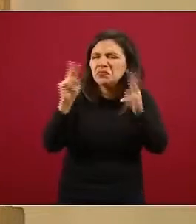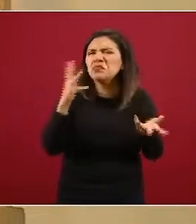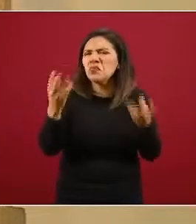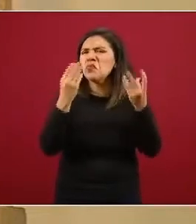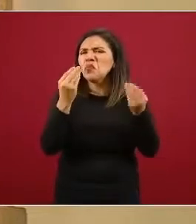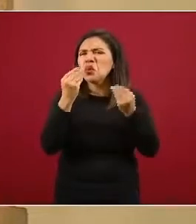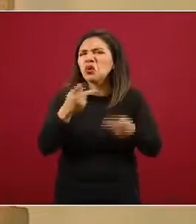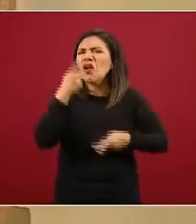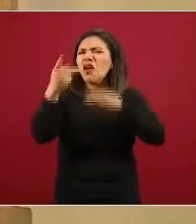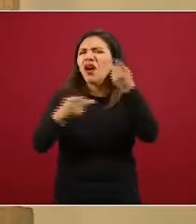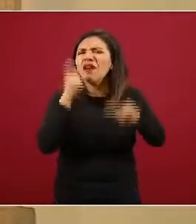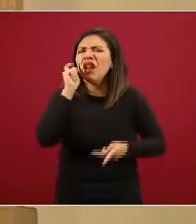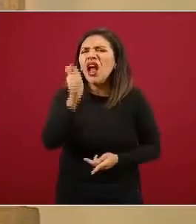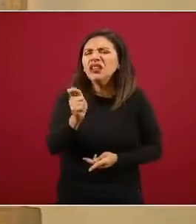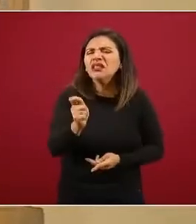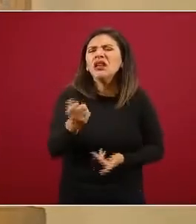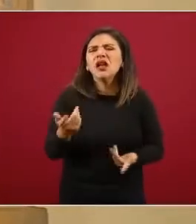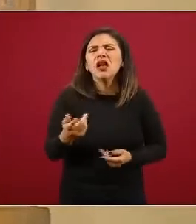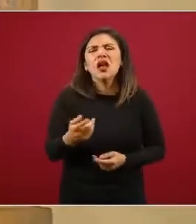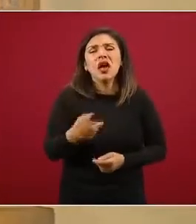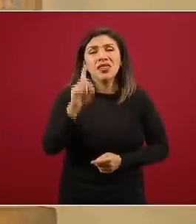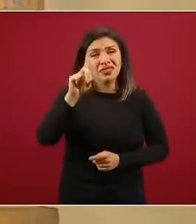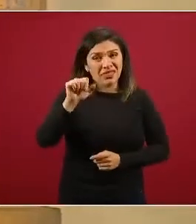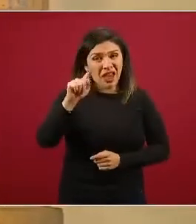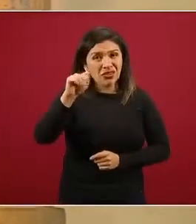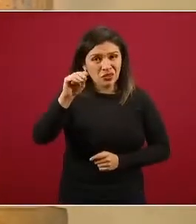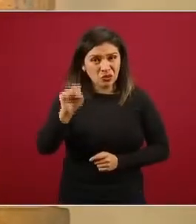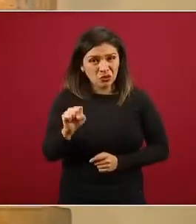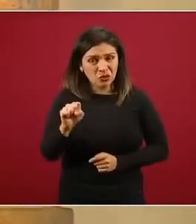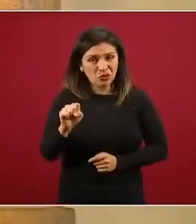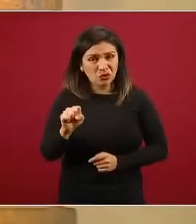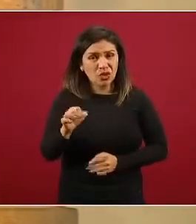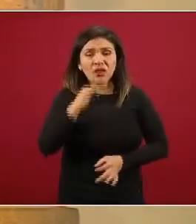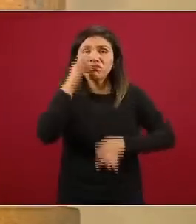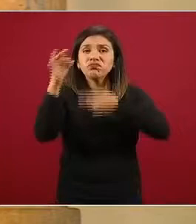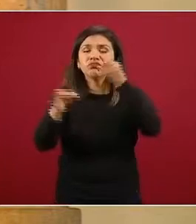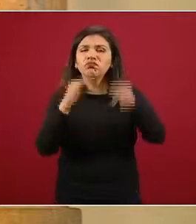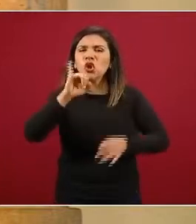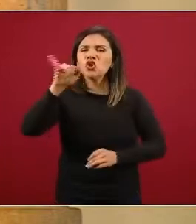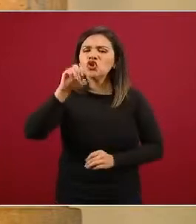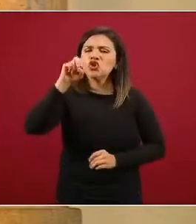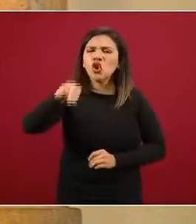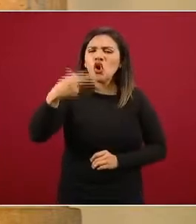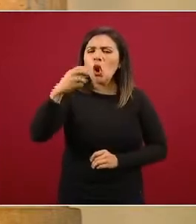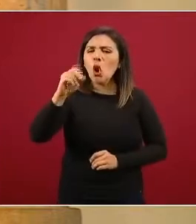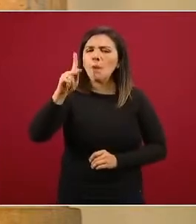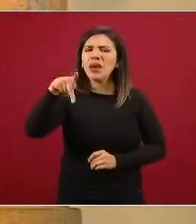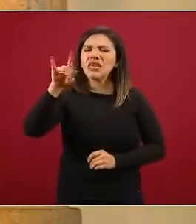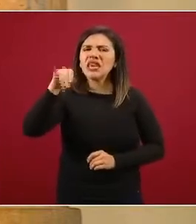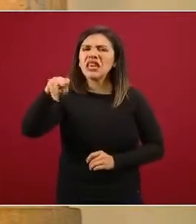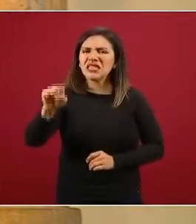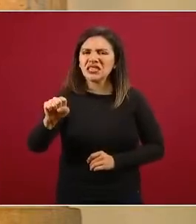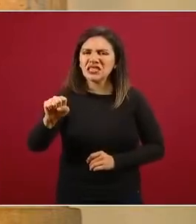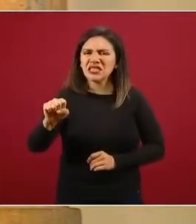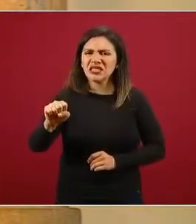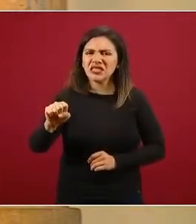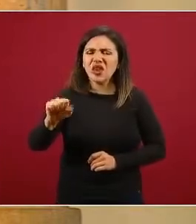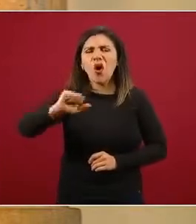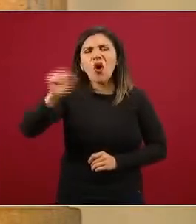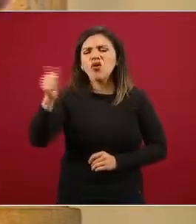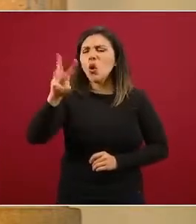mucho sobre los datos que publica Johns Hopkins o Our World in